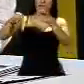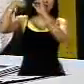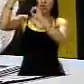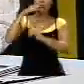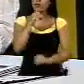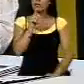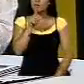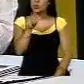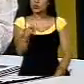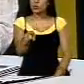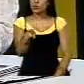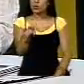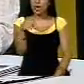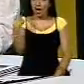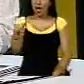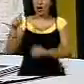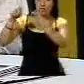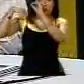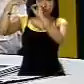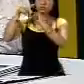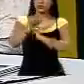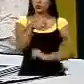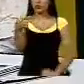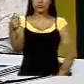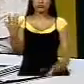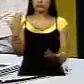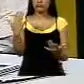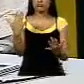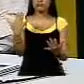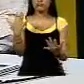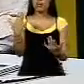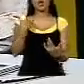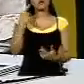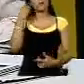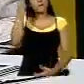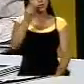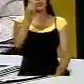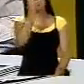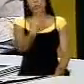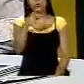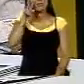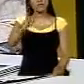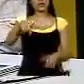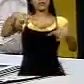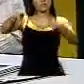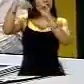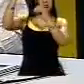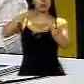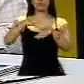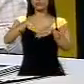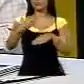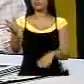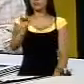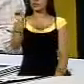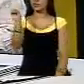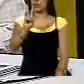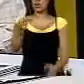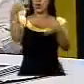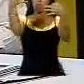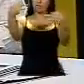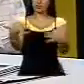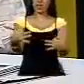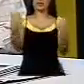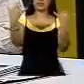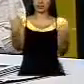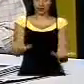a ti? Que todo lo que fue el fraude de la Cuarta República planteando lo que era